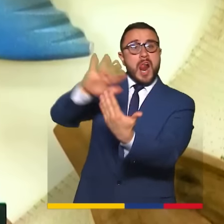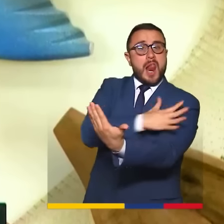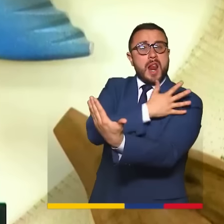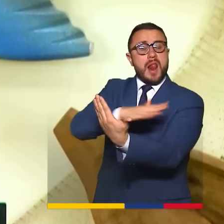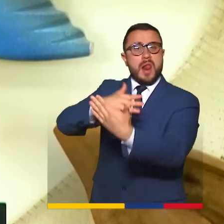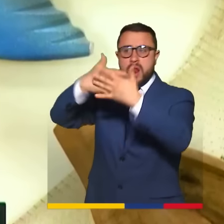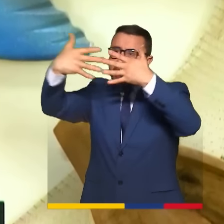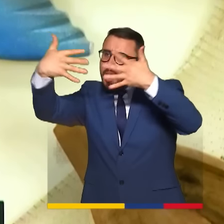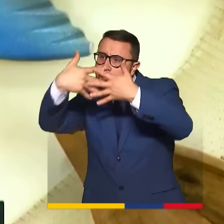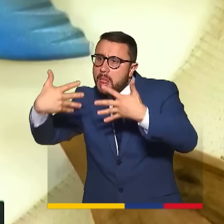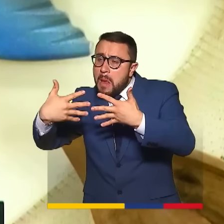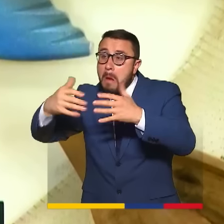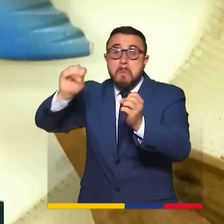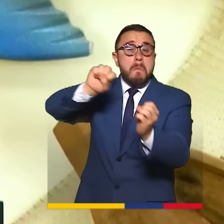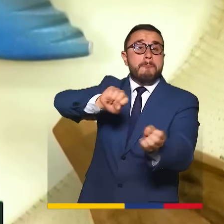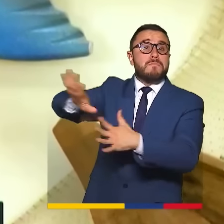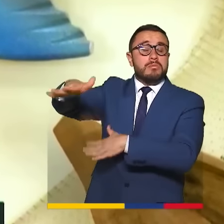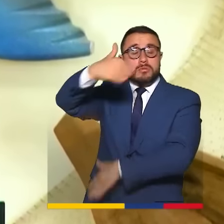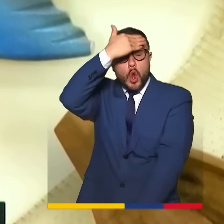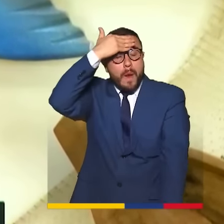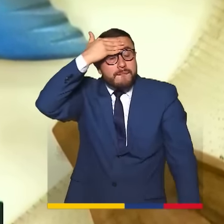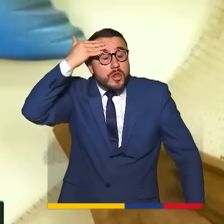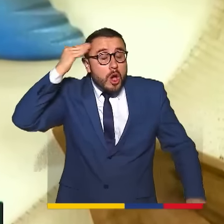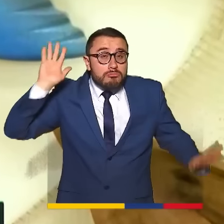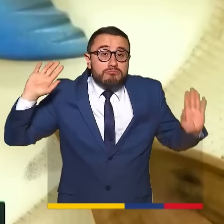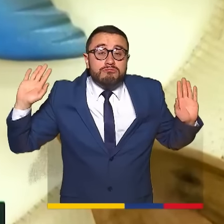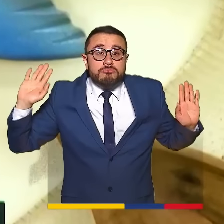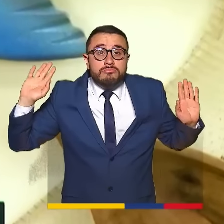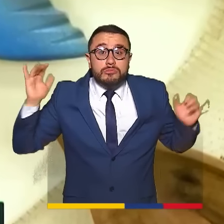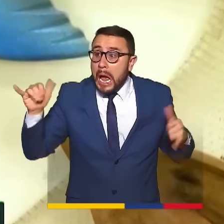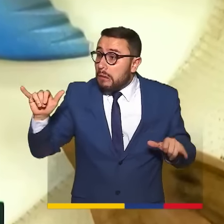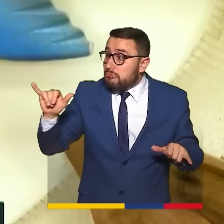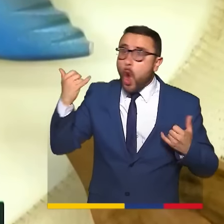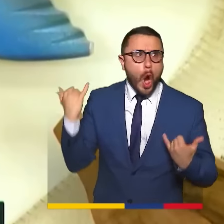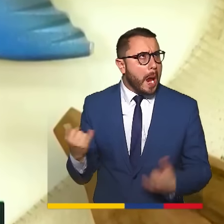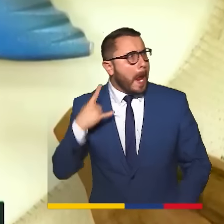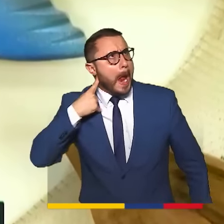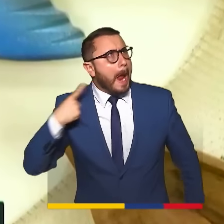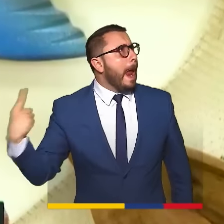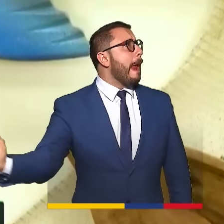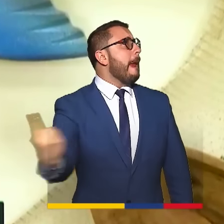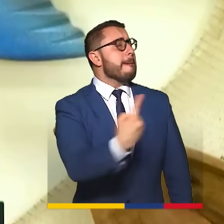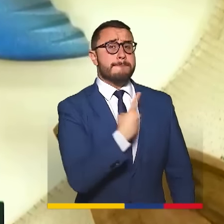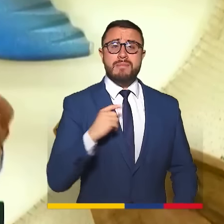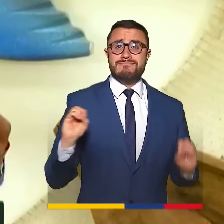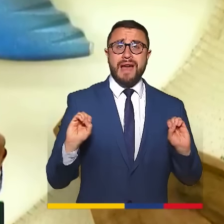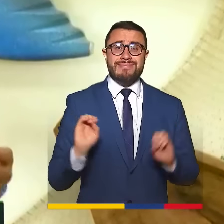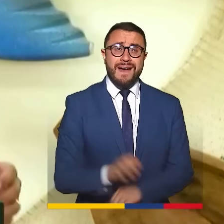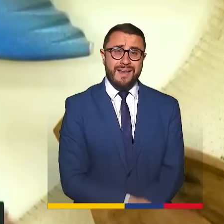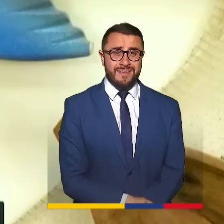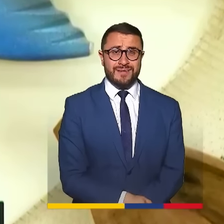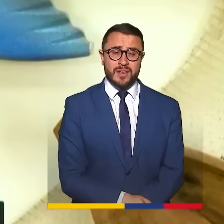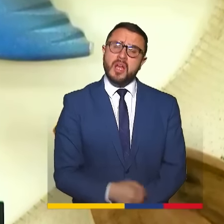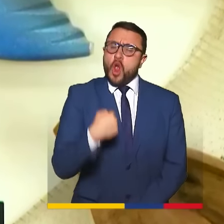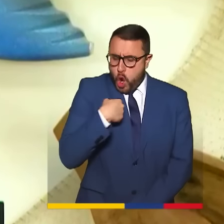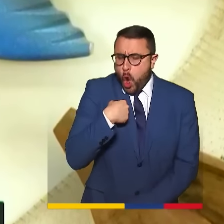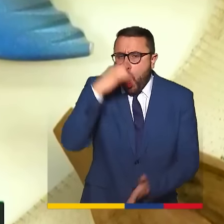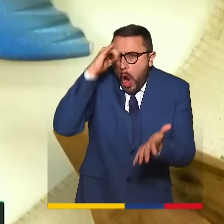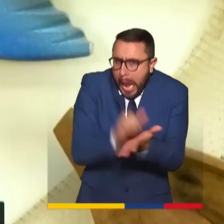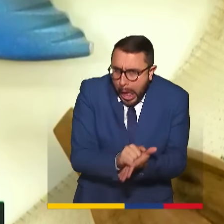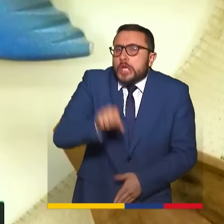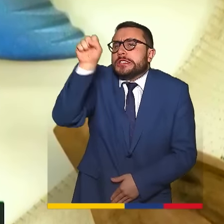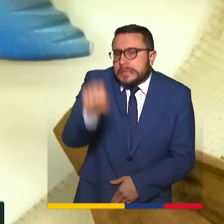escucha, que yo creo que deberíamos tratar de recordar, de recuperar en sus músicas y